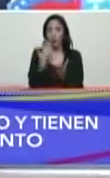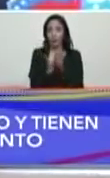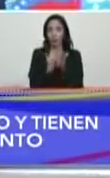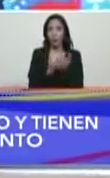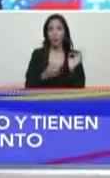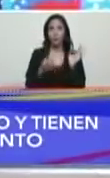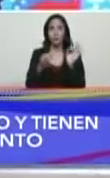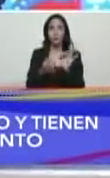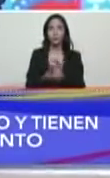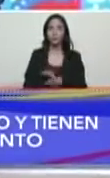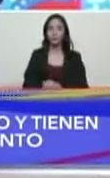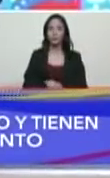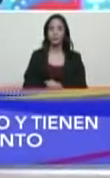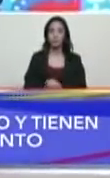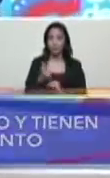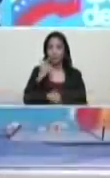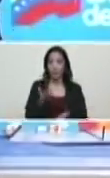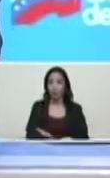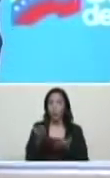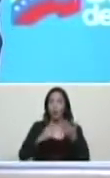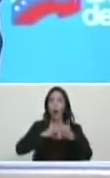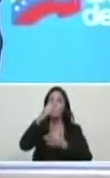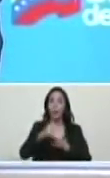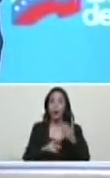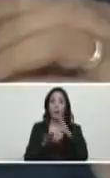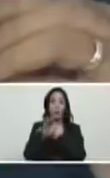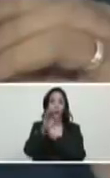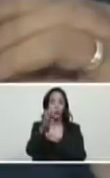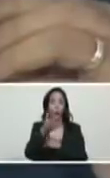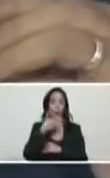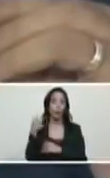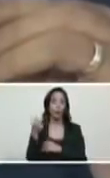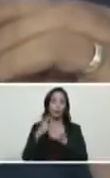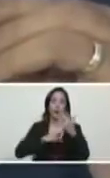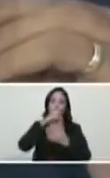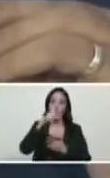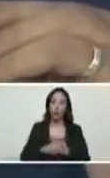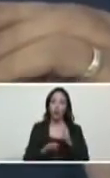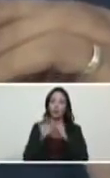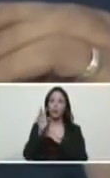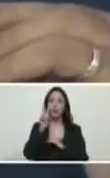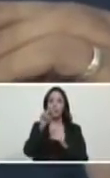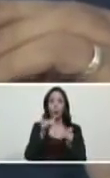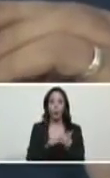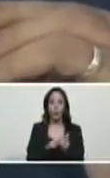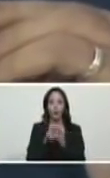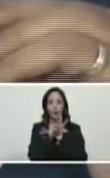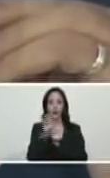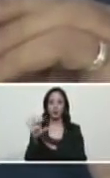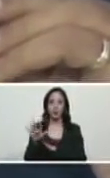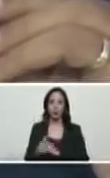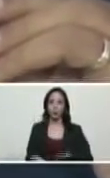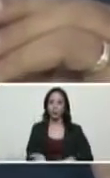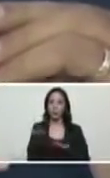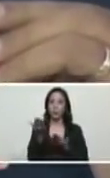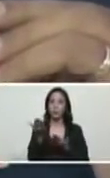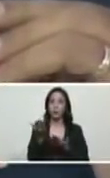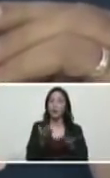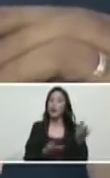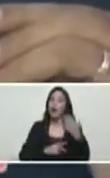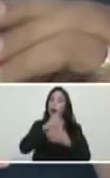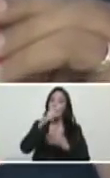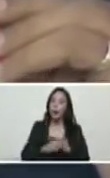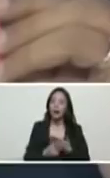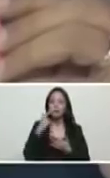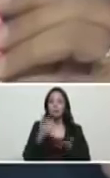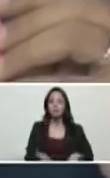trajeron. Aquí está el plan del futuro. Aquí está el plan de la patria 2025. Aquí está la